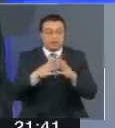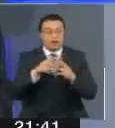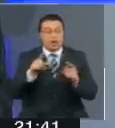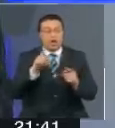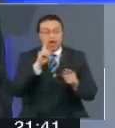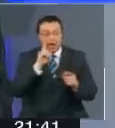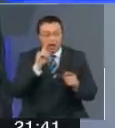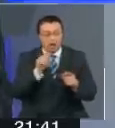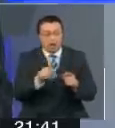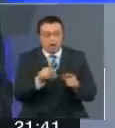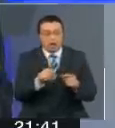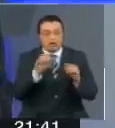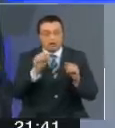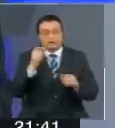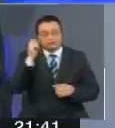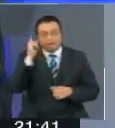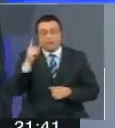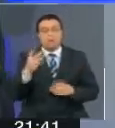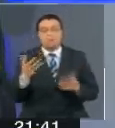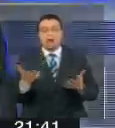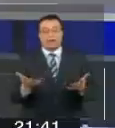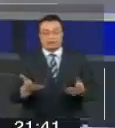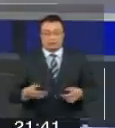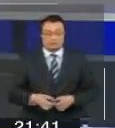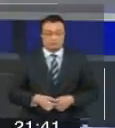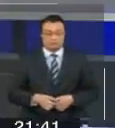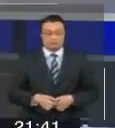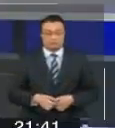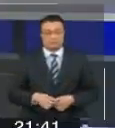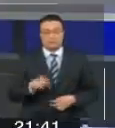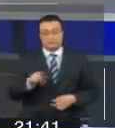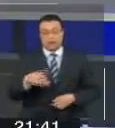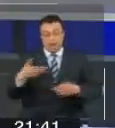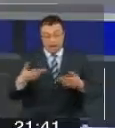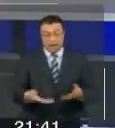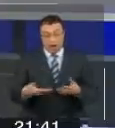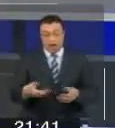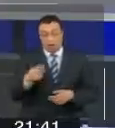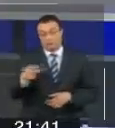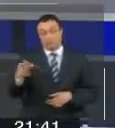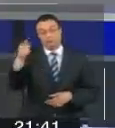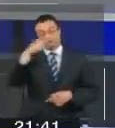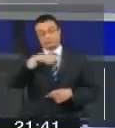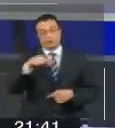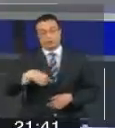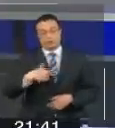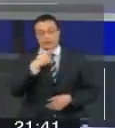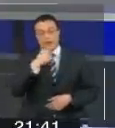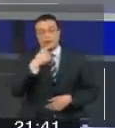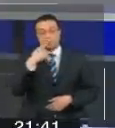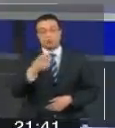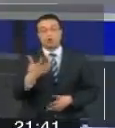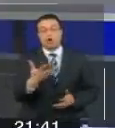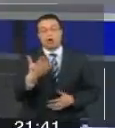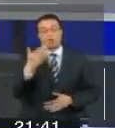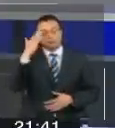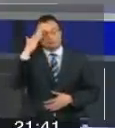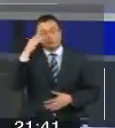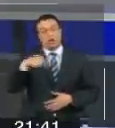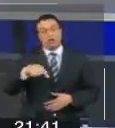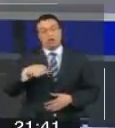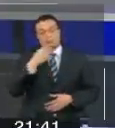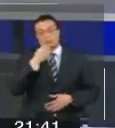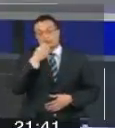allí, sabemos para qué. Carmen, quiero llevarla al presente ahora y quiero preguntarle, ¿cómo toma usted